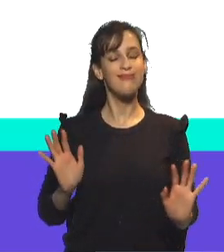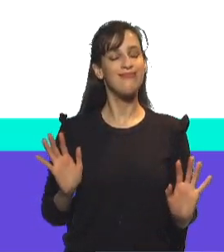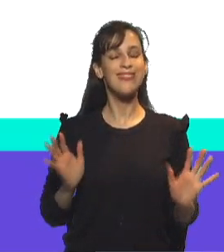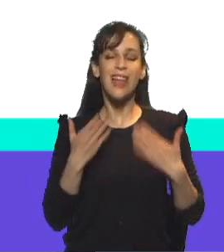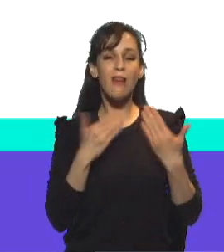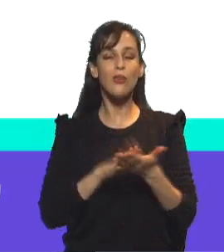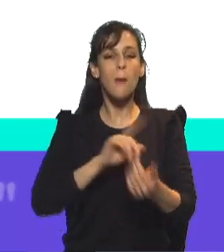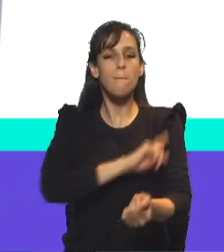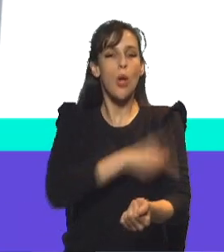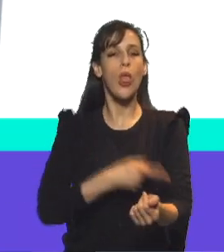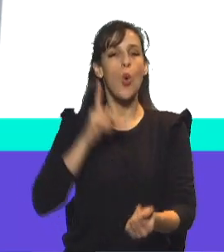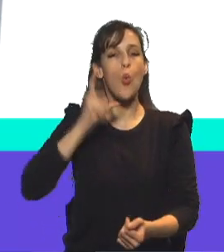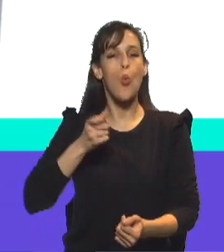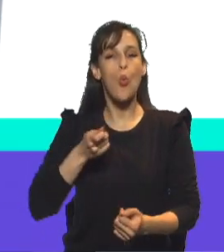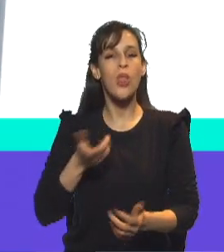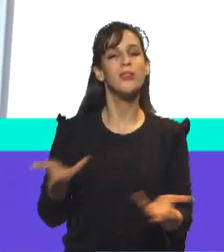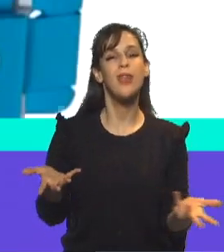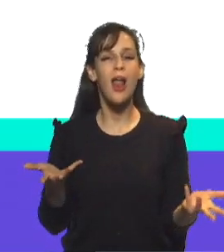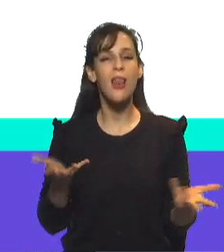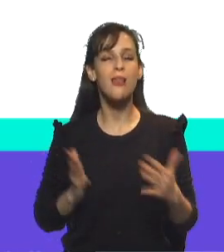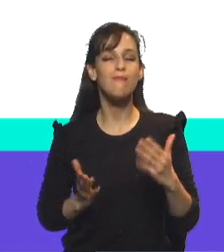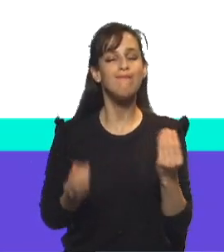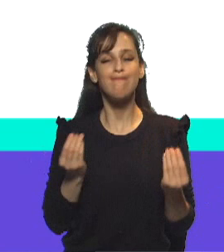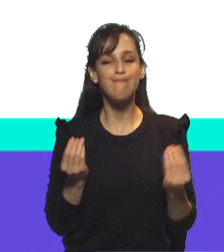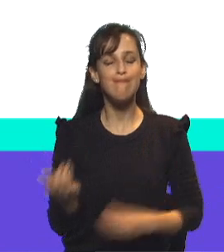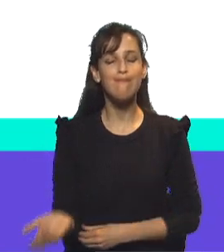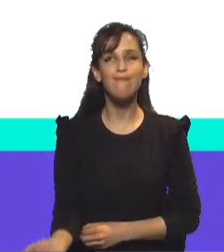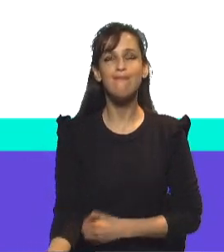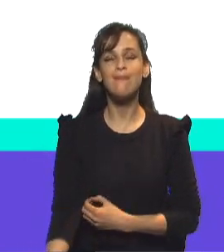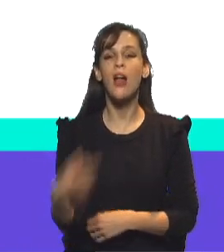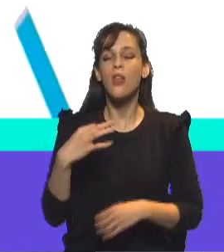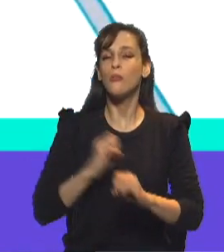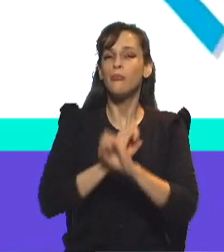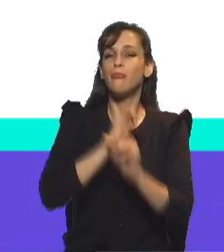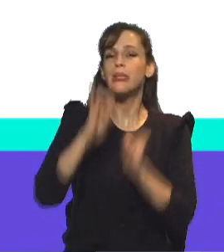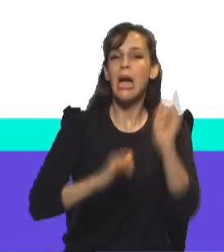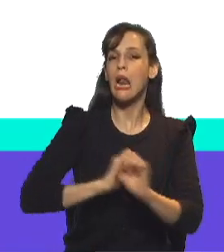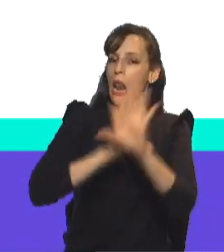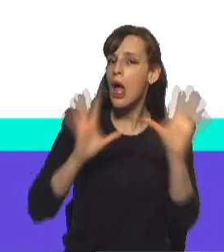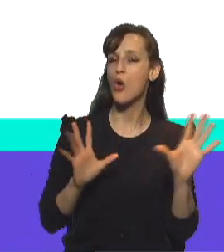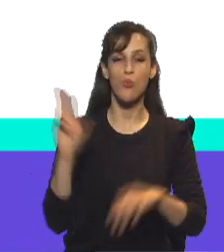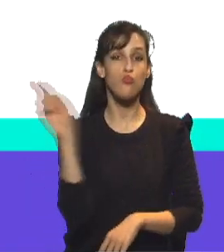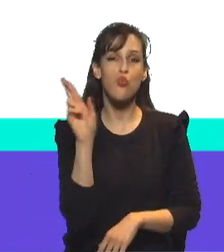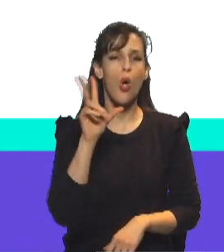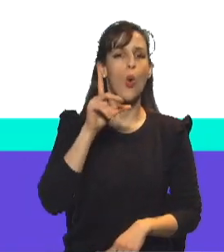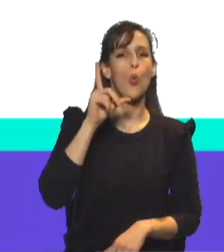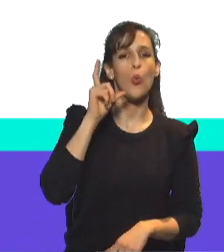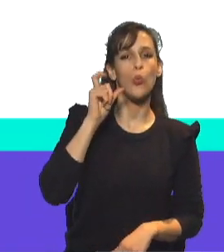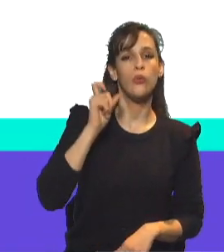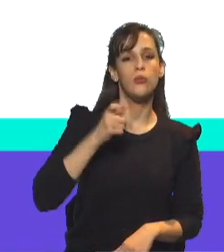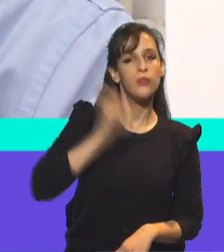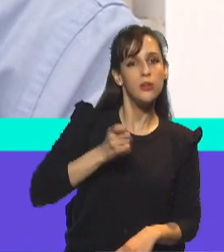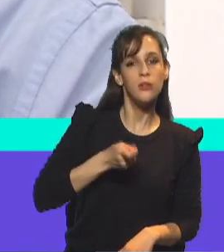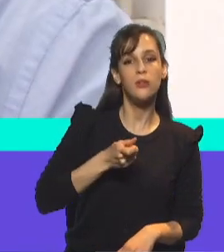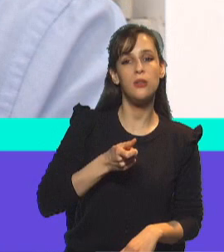Judicial, porque si no es injusto, las generalizaciones son injustas. Hay jueces y juezas muy buenos, hay fiscales y fiscalas muy buenos, hay